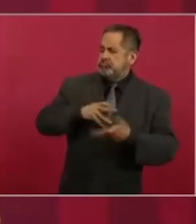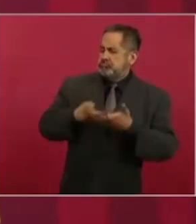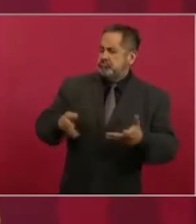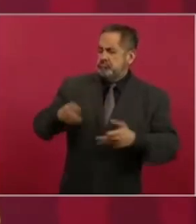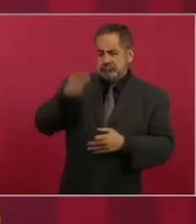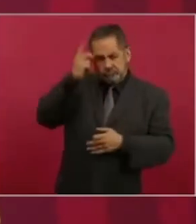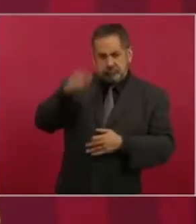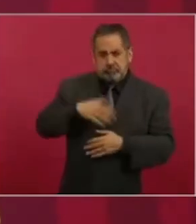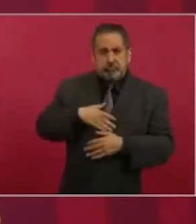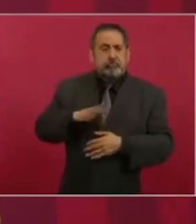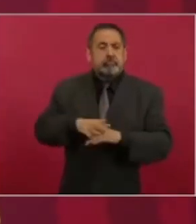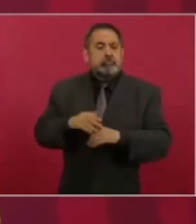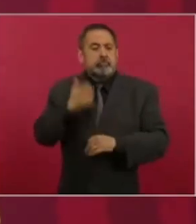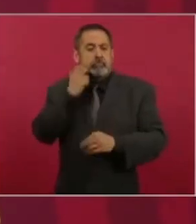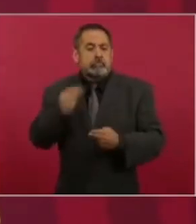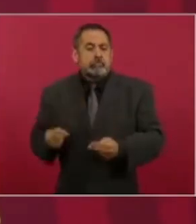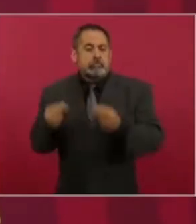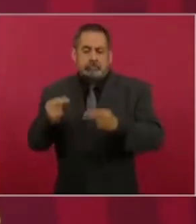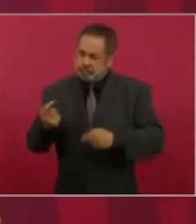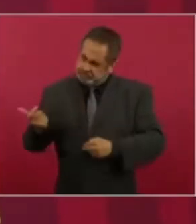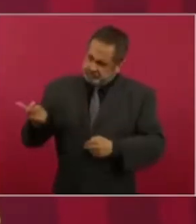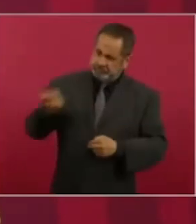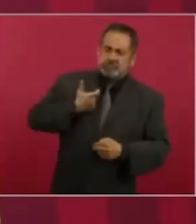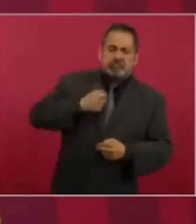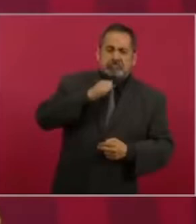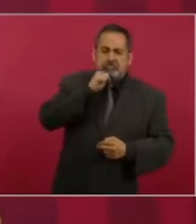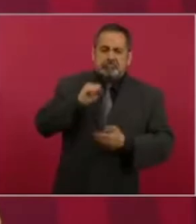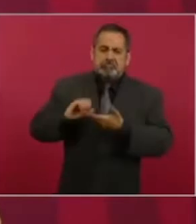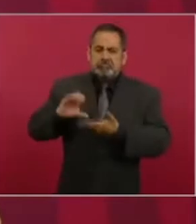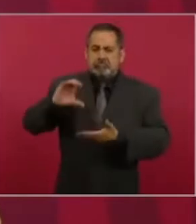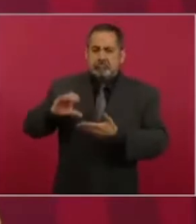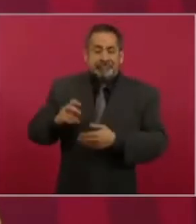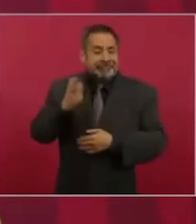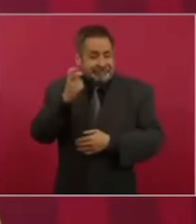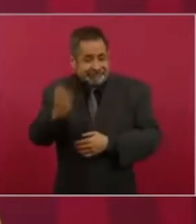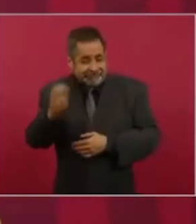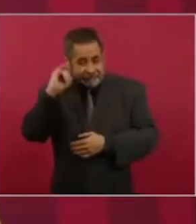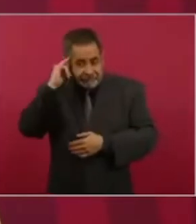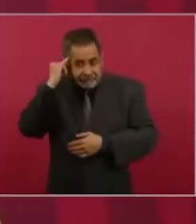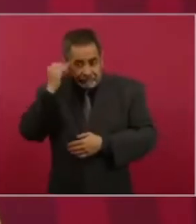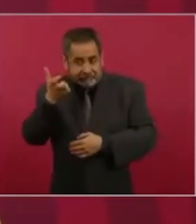porque quieren hacer su agosto. Así no actúa un campesino.